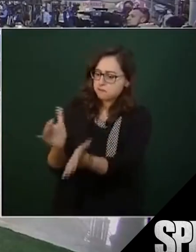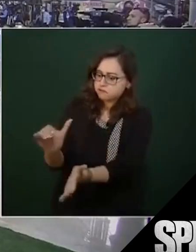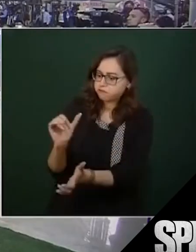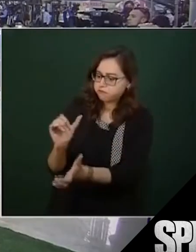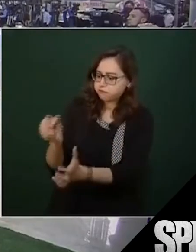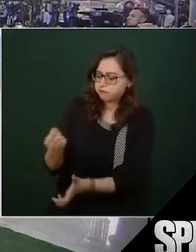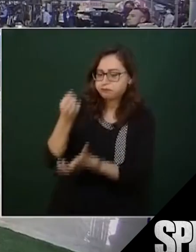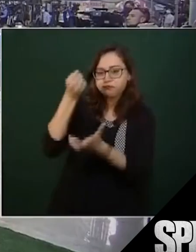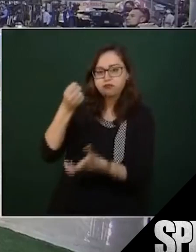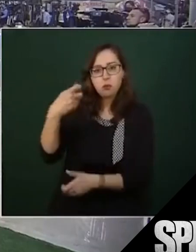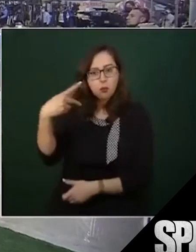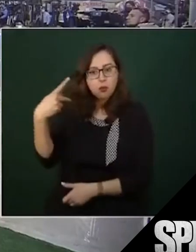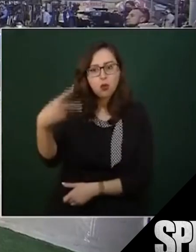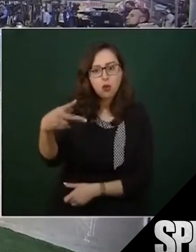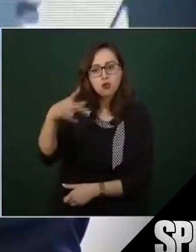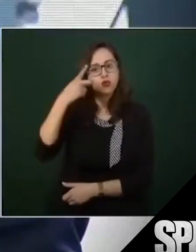las refinerías de la nación,